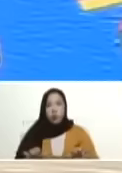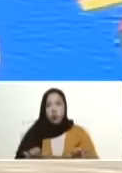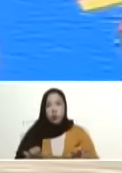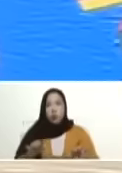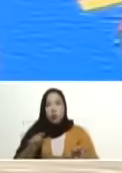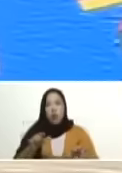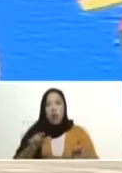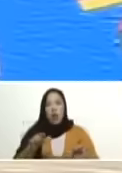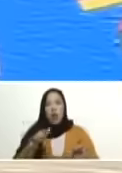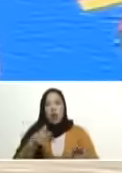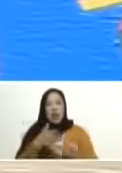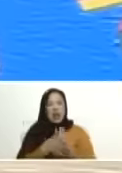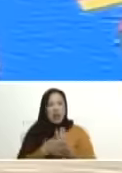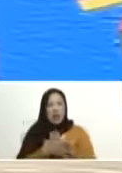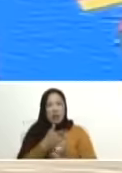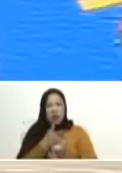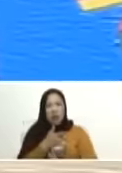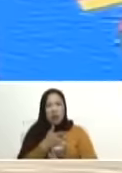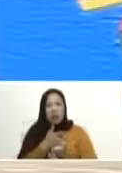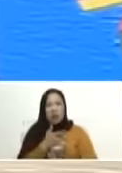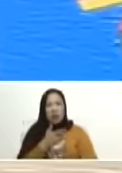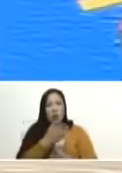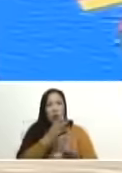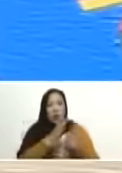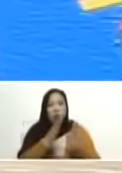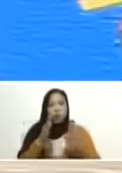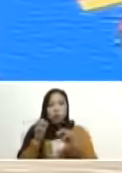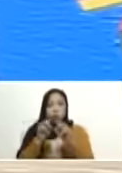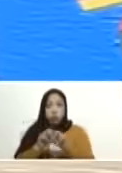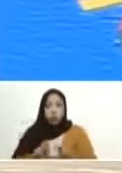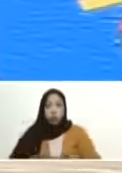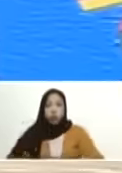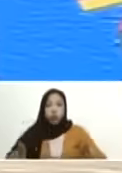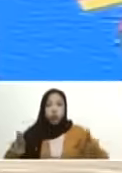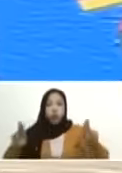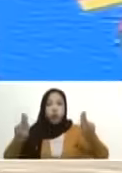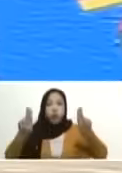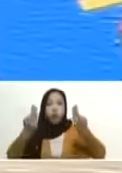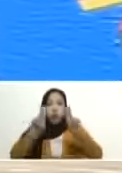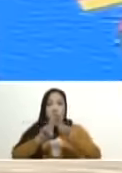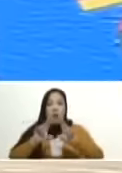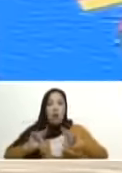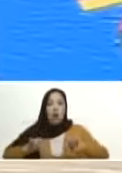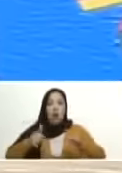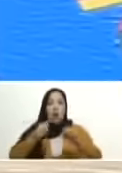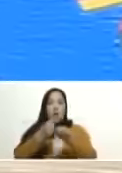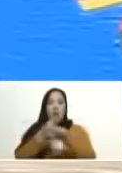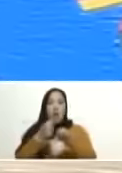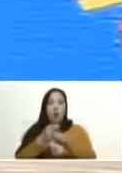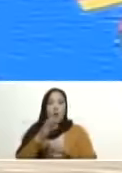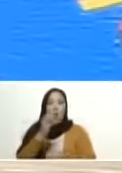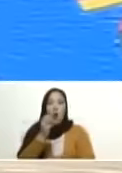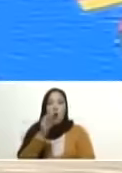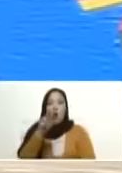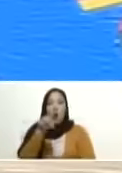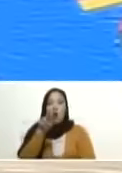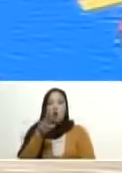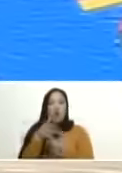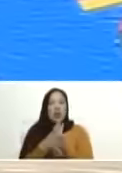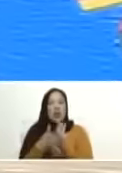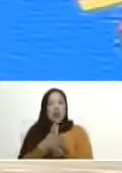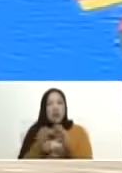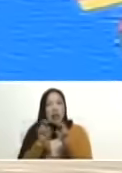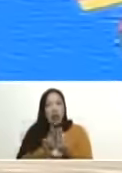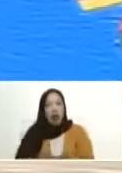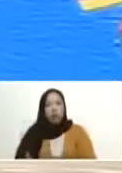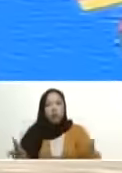que dio nacimiento a la Organización de Naciones Unidas como continuidad de la Sociedad de Naciones que existió en la década